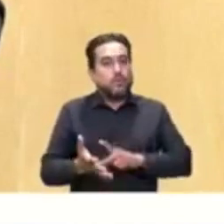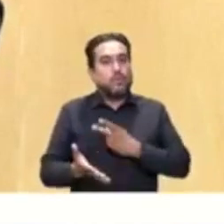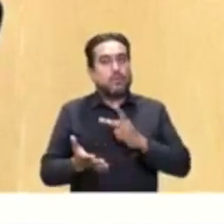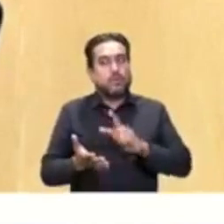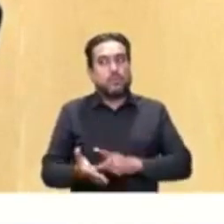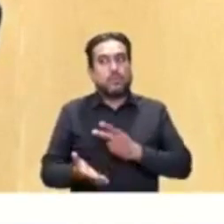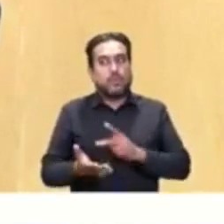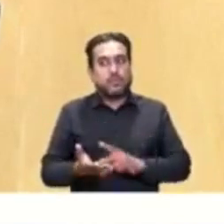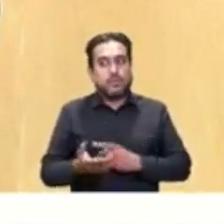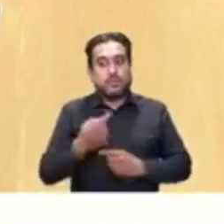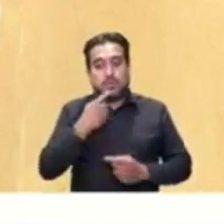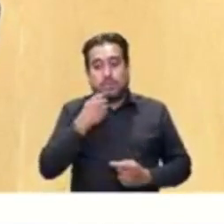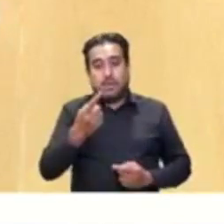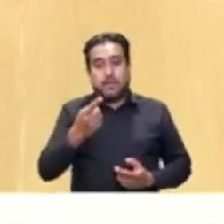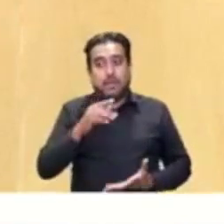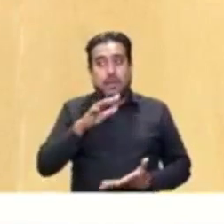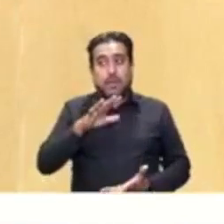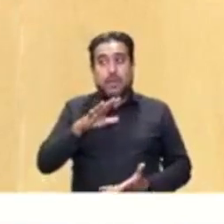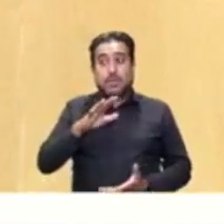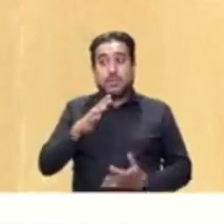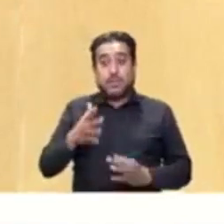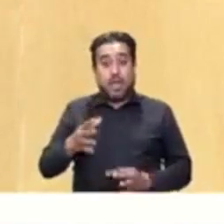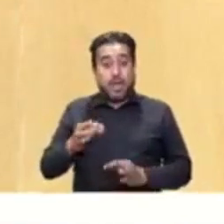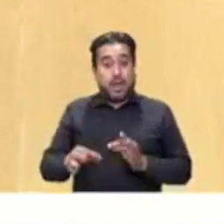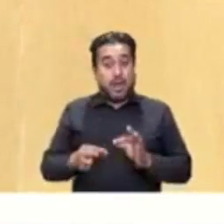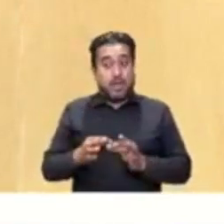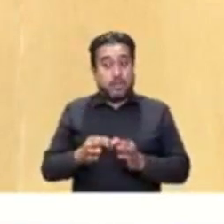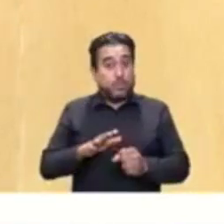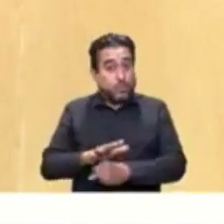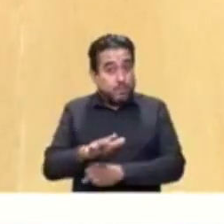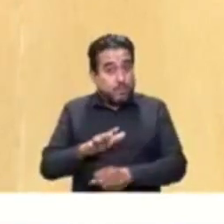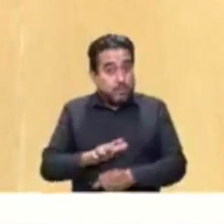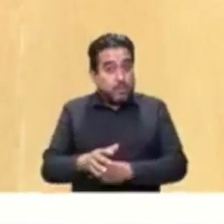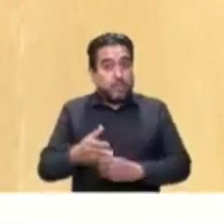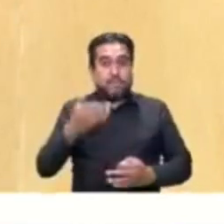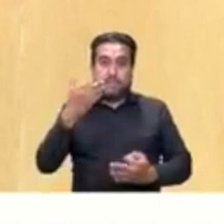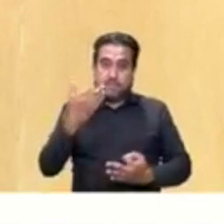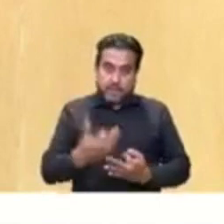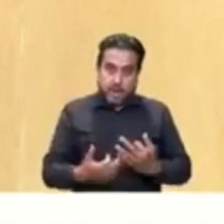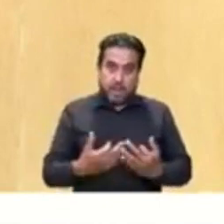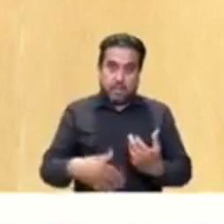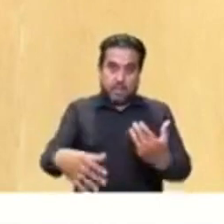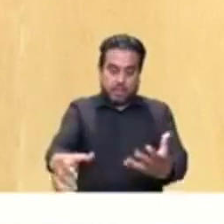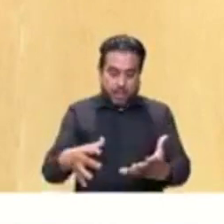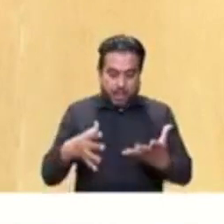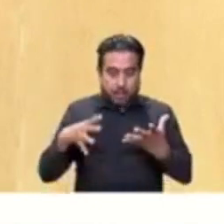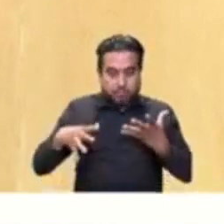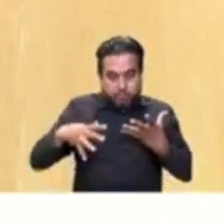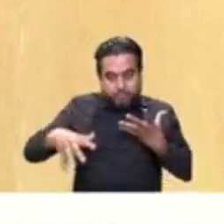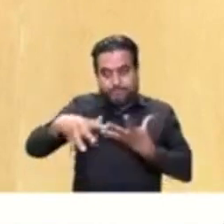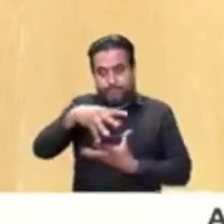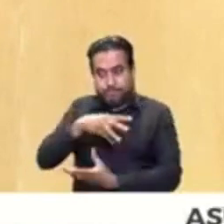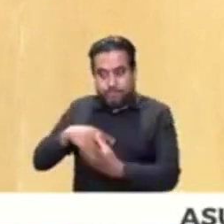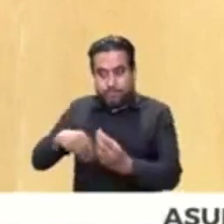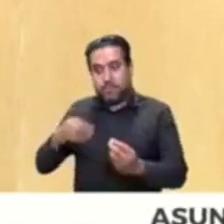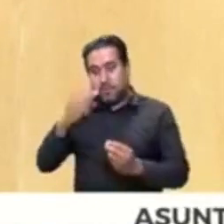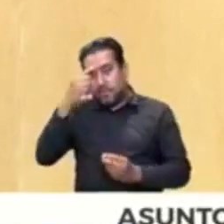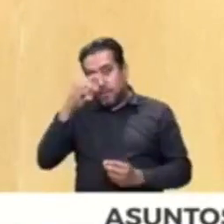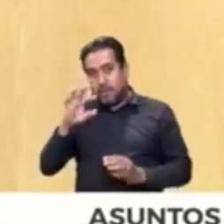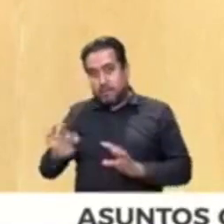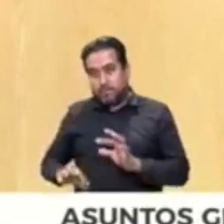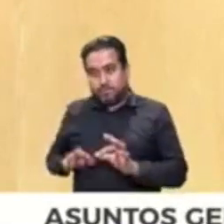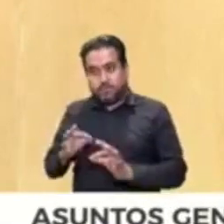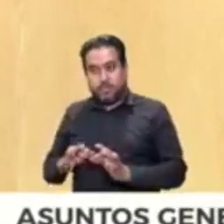han sido insuficientes pues no se han traducido en insumos y ejecuciones de acciones eficaces en la materia